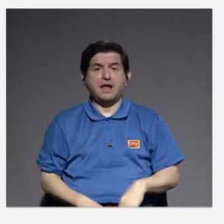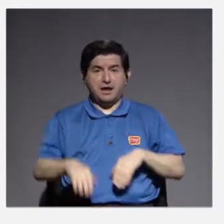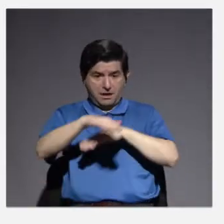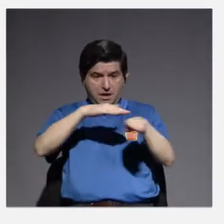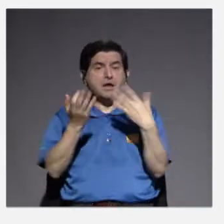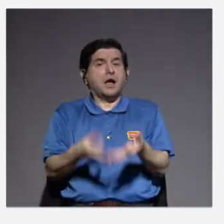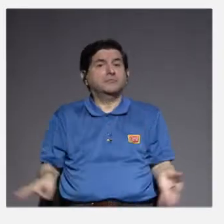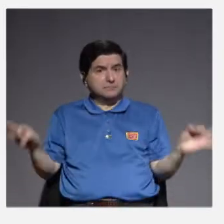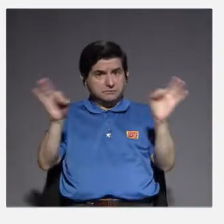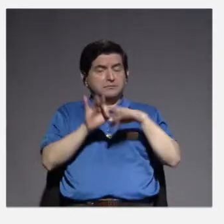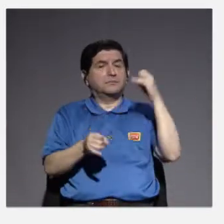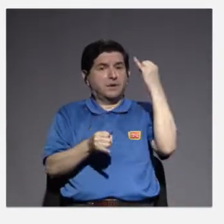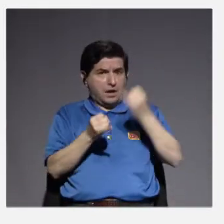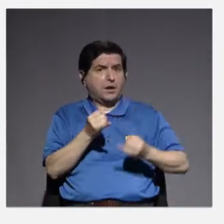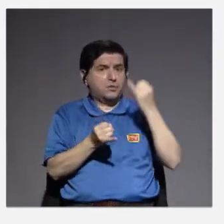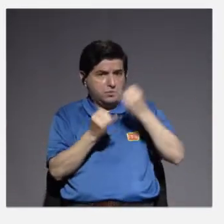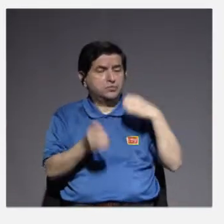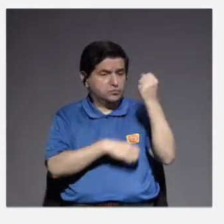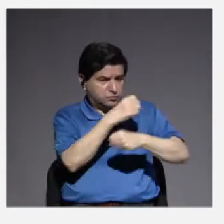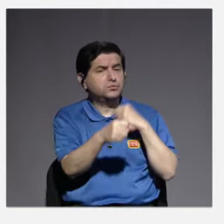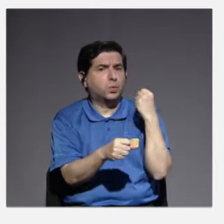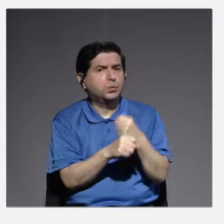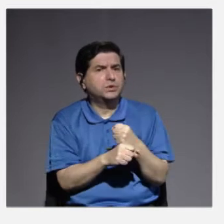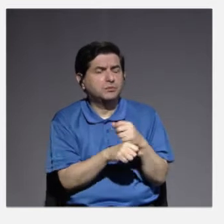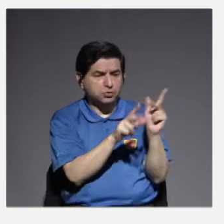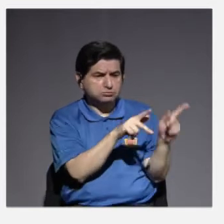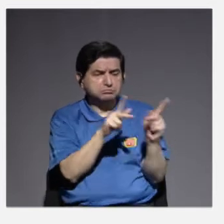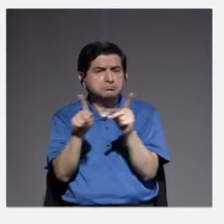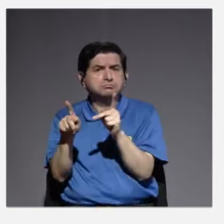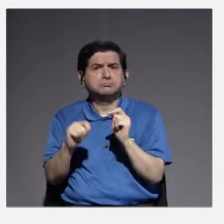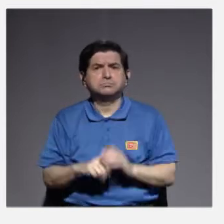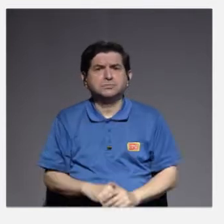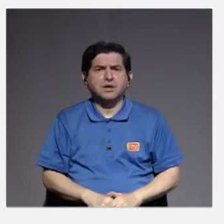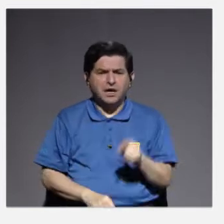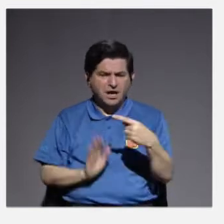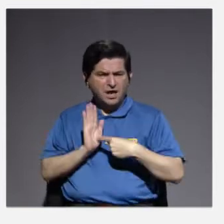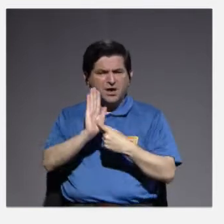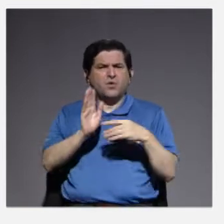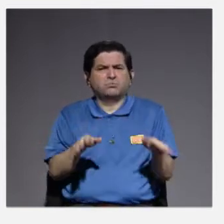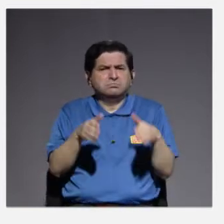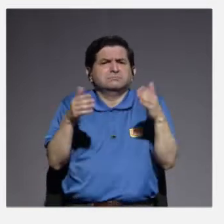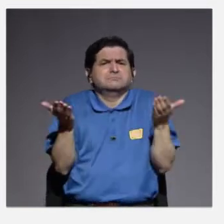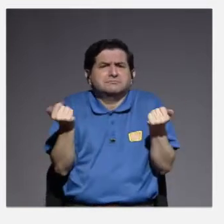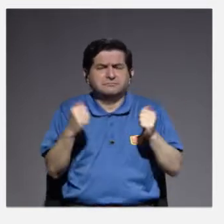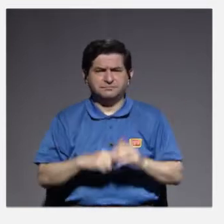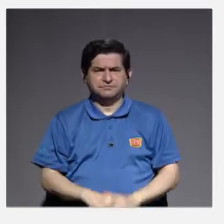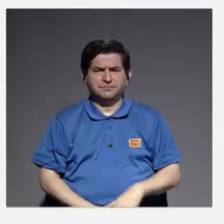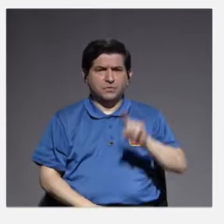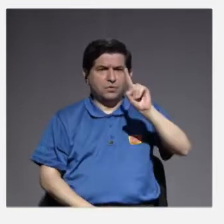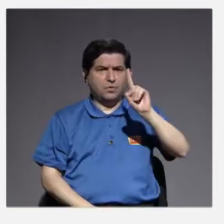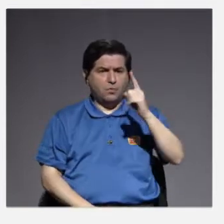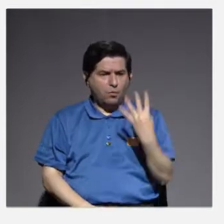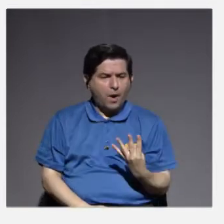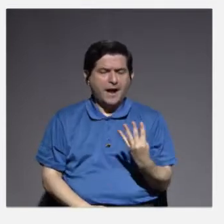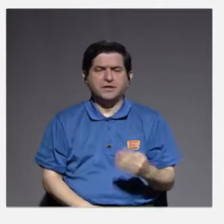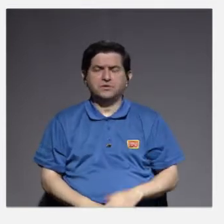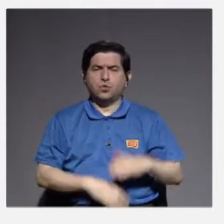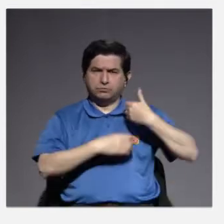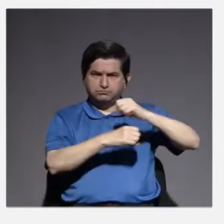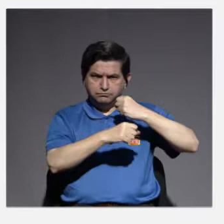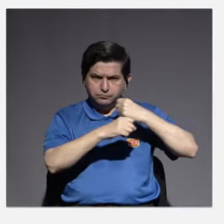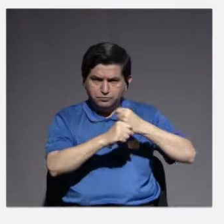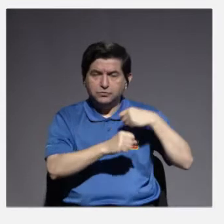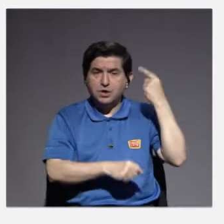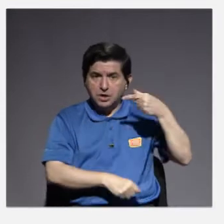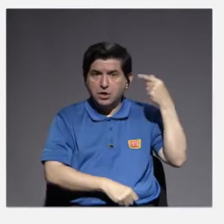mucha importancia en los últimos años en las personas, y esto se refleja en que una cuarta parte de las municipalidades, de